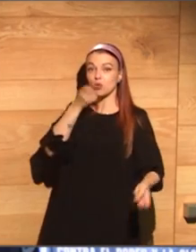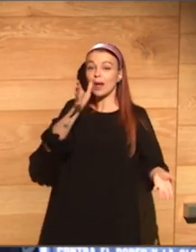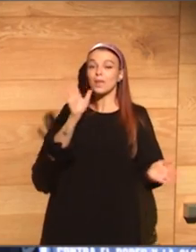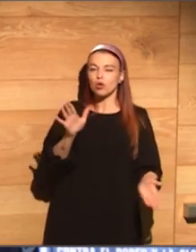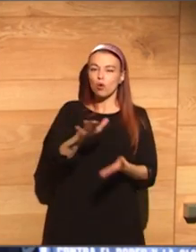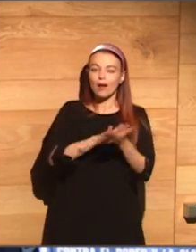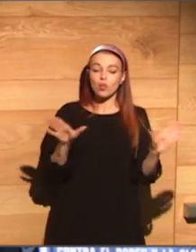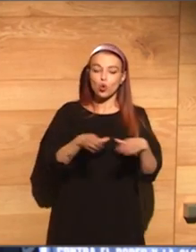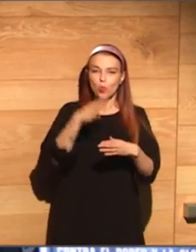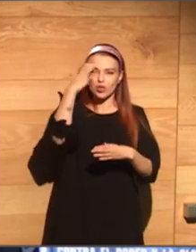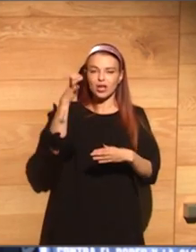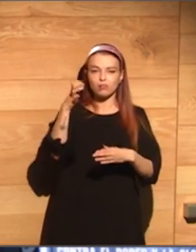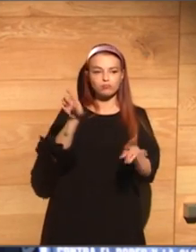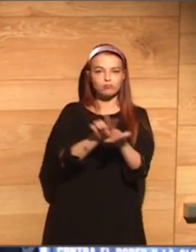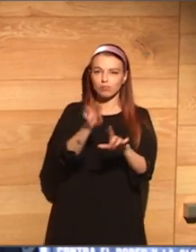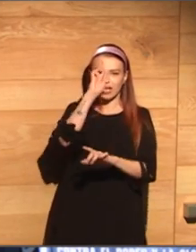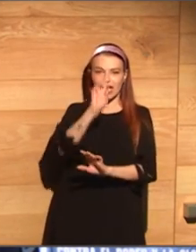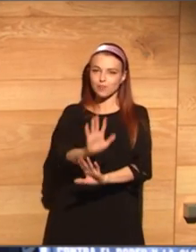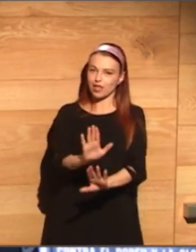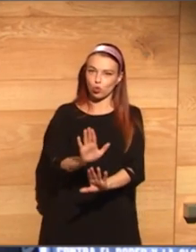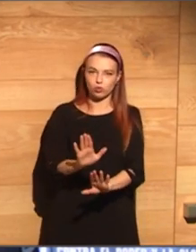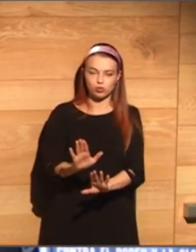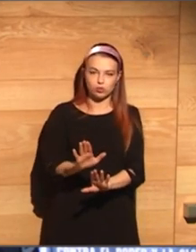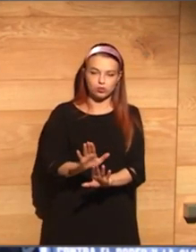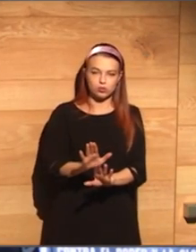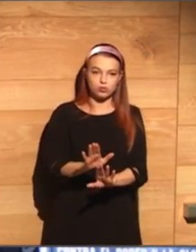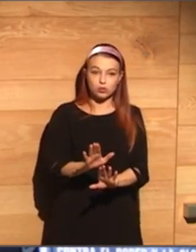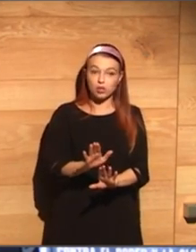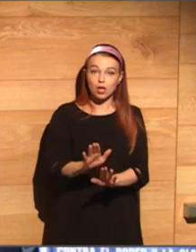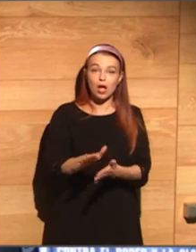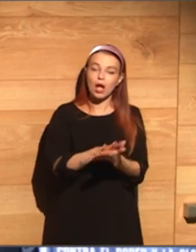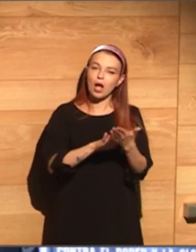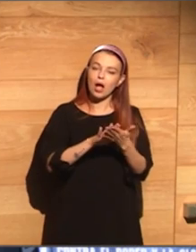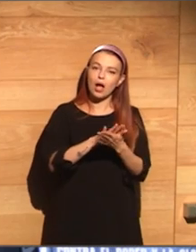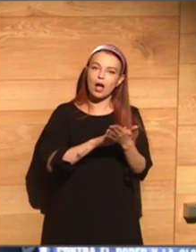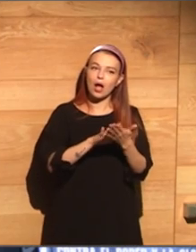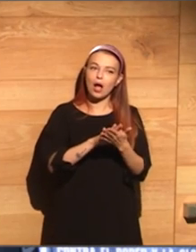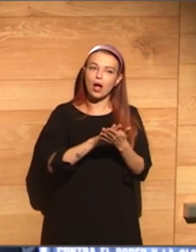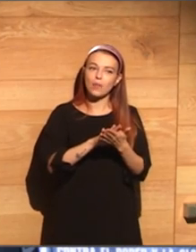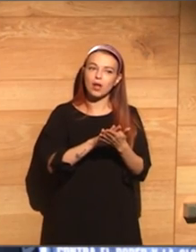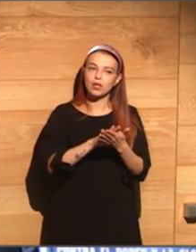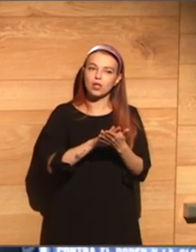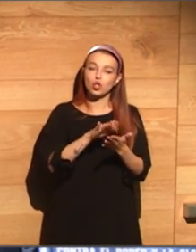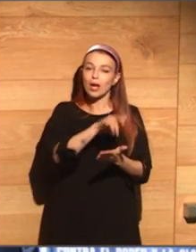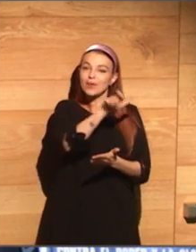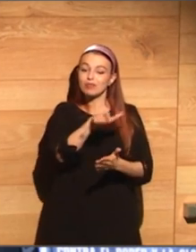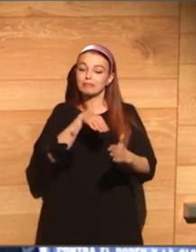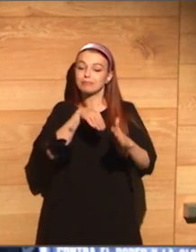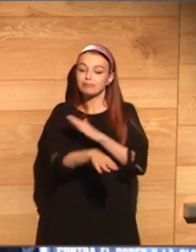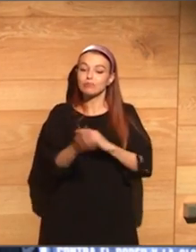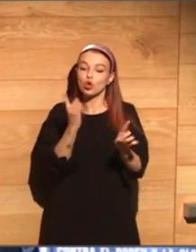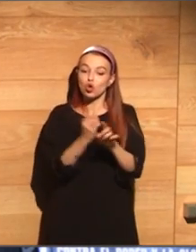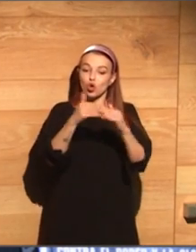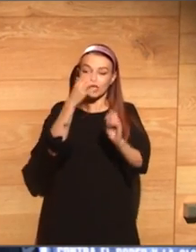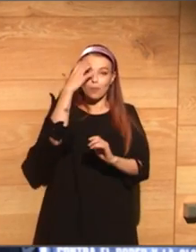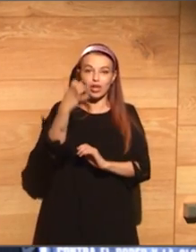es exquisitamente respetuoso. Uh-huh. Él está hablando de los que bailan de una manera u otra con la irrupción de la monarquía. Uh-huh. Cómo todos